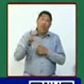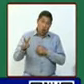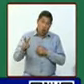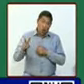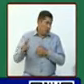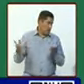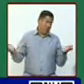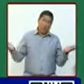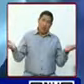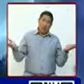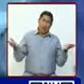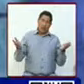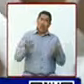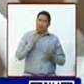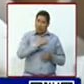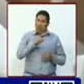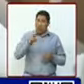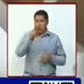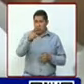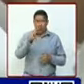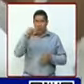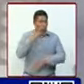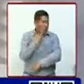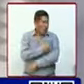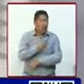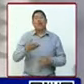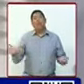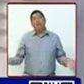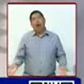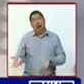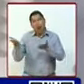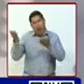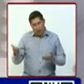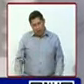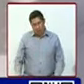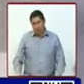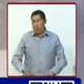Por favor, si no tiene su esquema de vacunación completo, vaya, hay